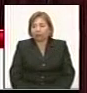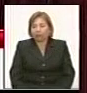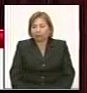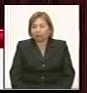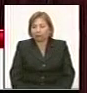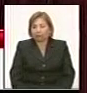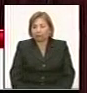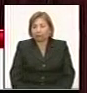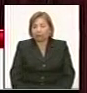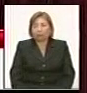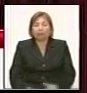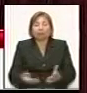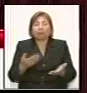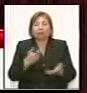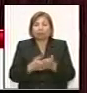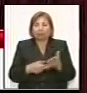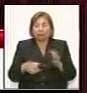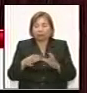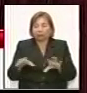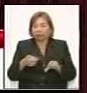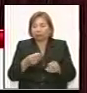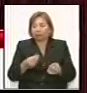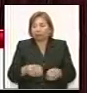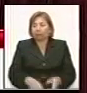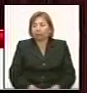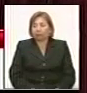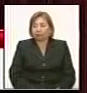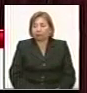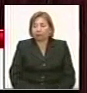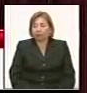para a ver a qué me dedico y tengo muchas cosas que hacer. O sea que